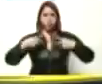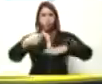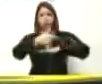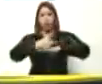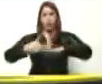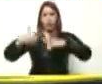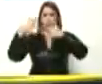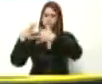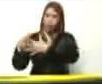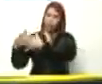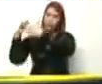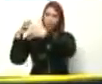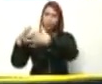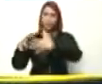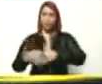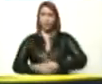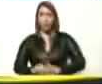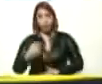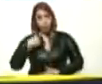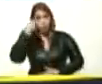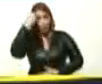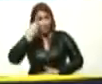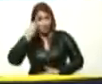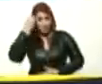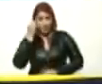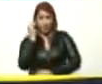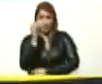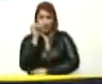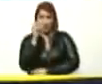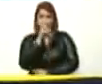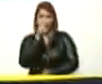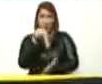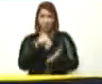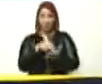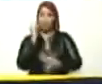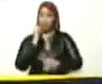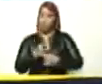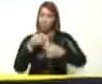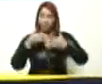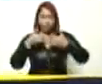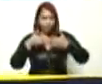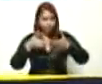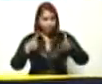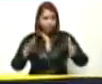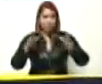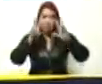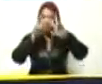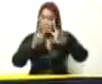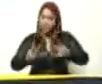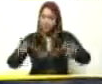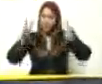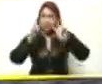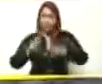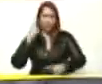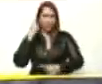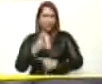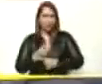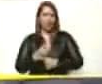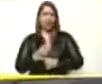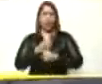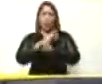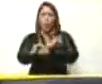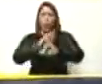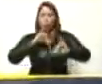yo creo, esta asamblea nacional, tiene que abrir, una investigación, de los últimos